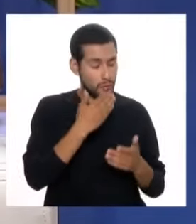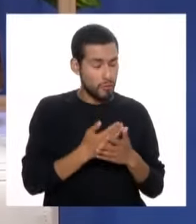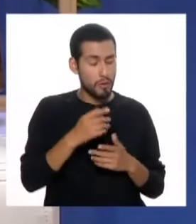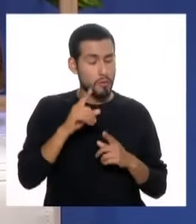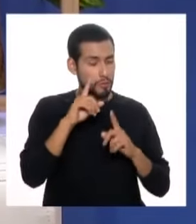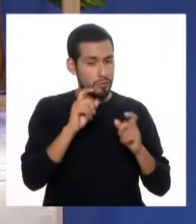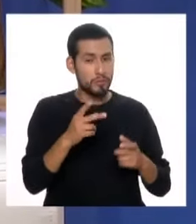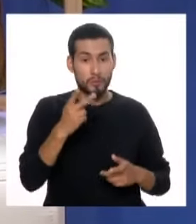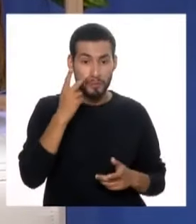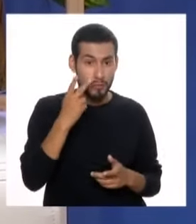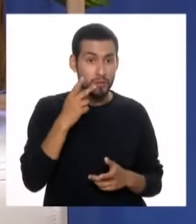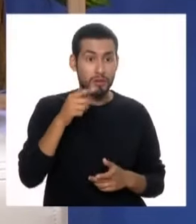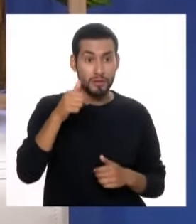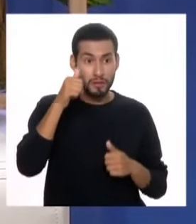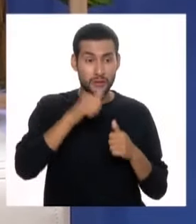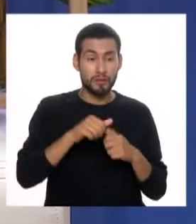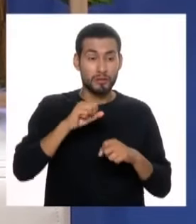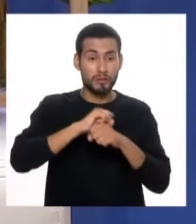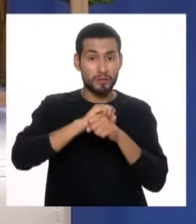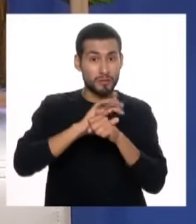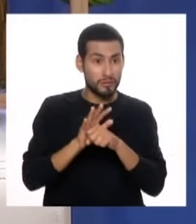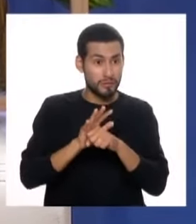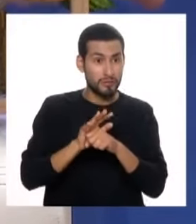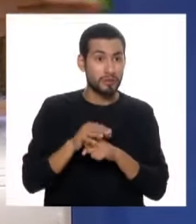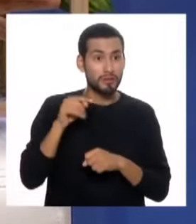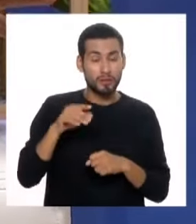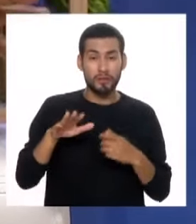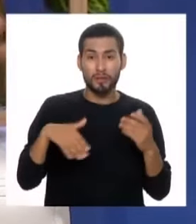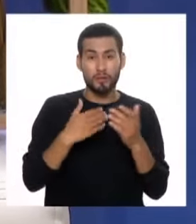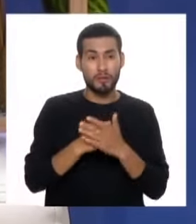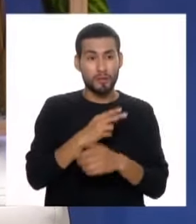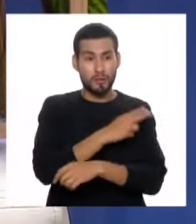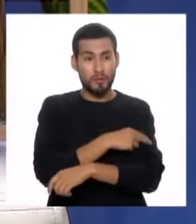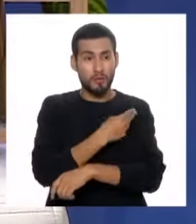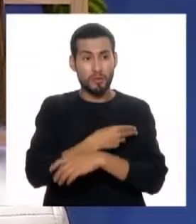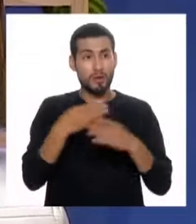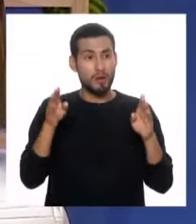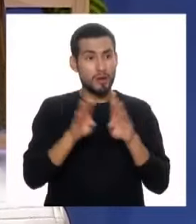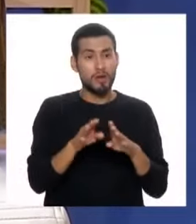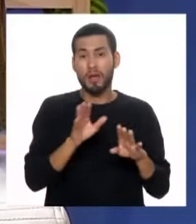pasó. ¿Se acuerdan con COVID? Uh-huh. Cerraron los hospitales, claro. Y